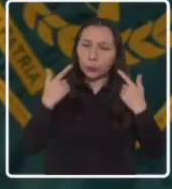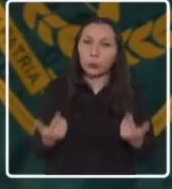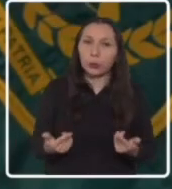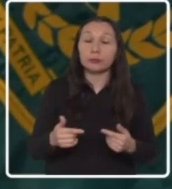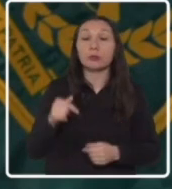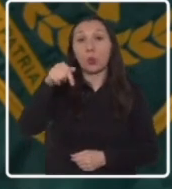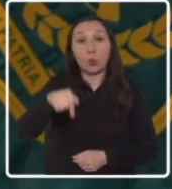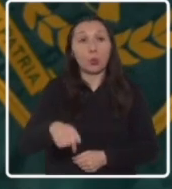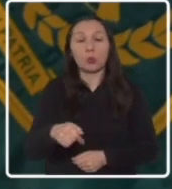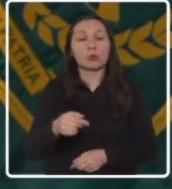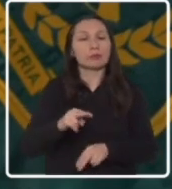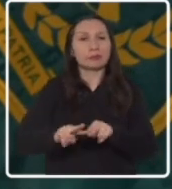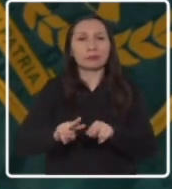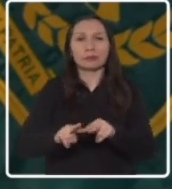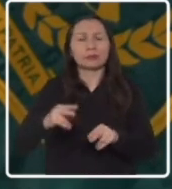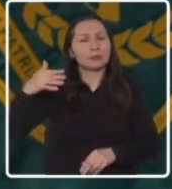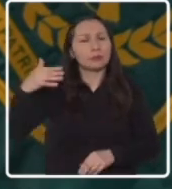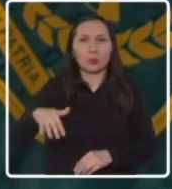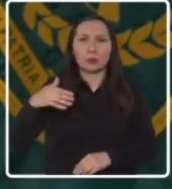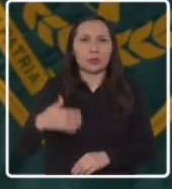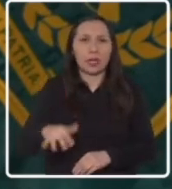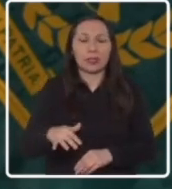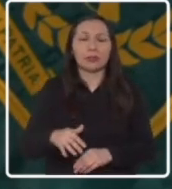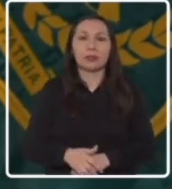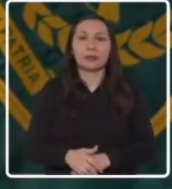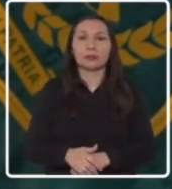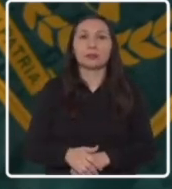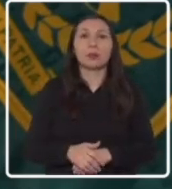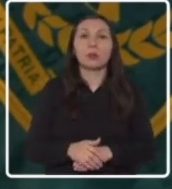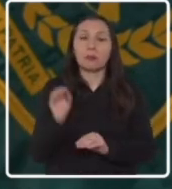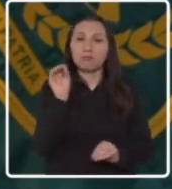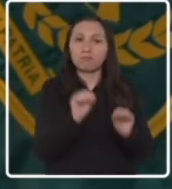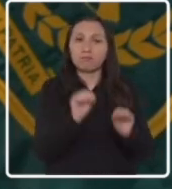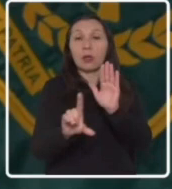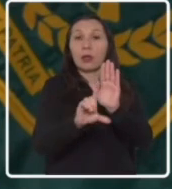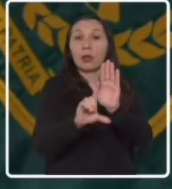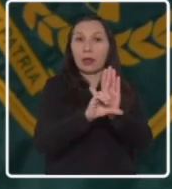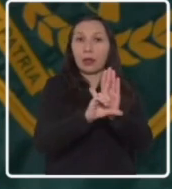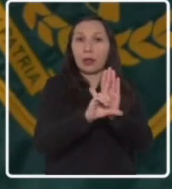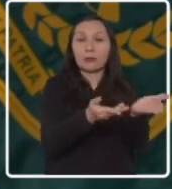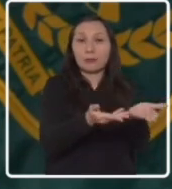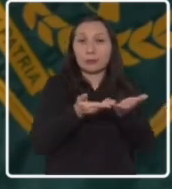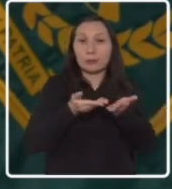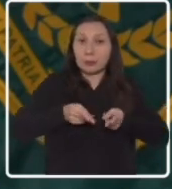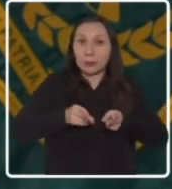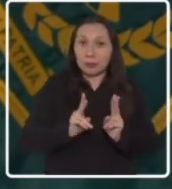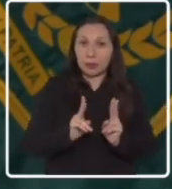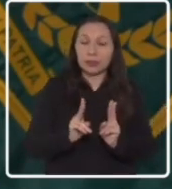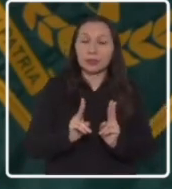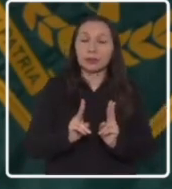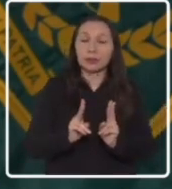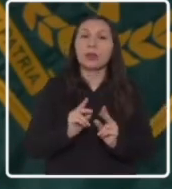La pieza de hoy es una pieza fundamental. Es una legislación que nos va a permitir